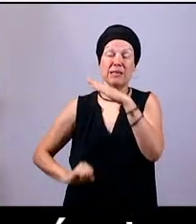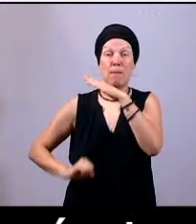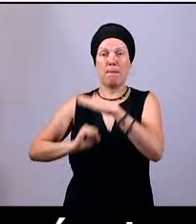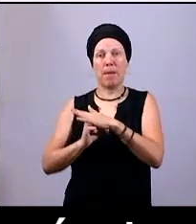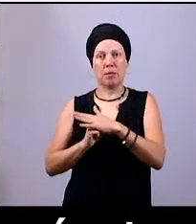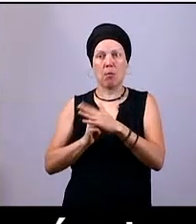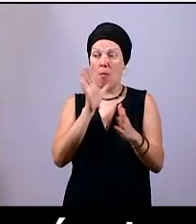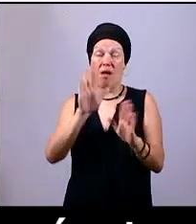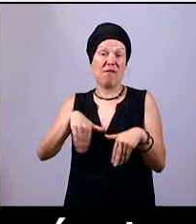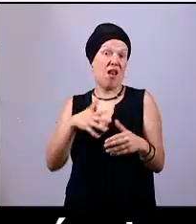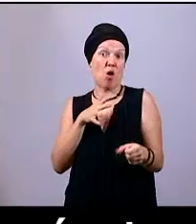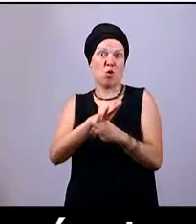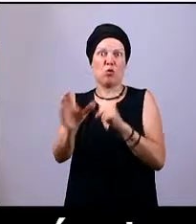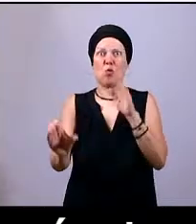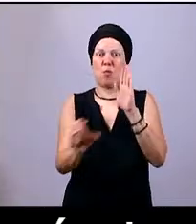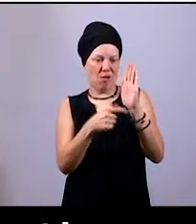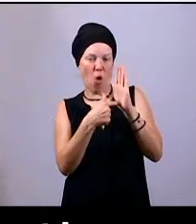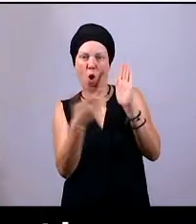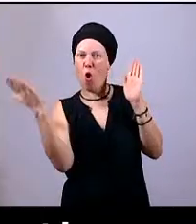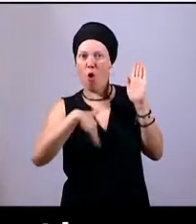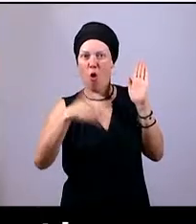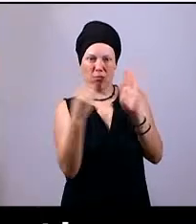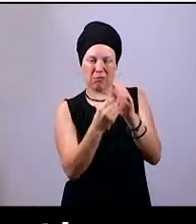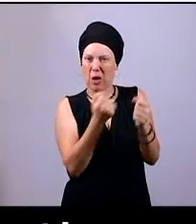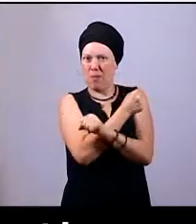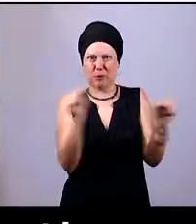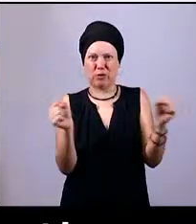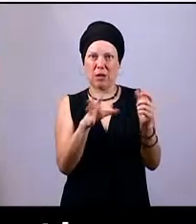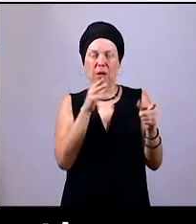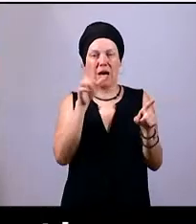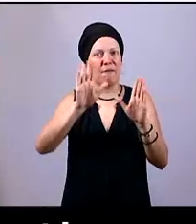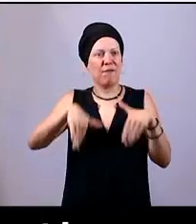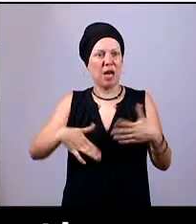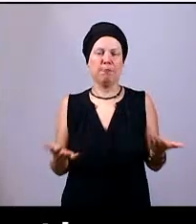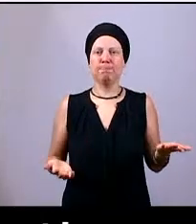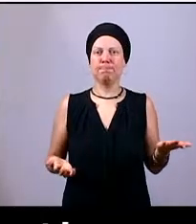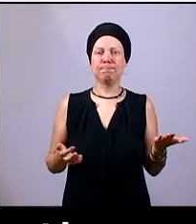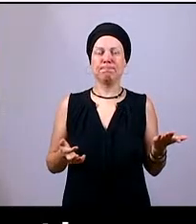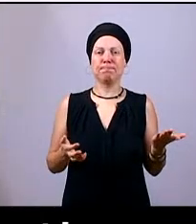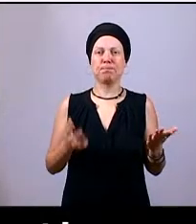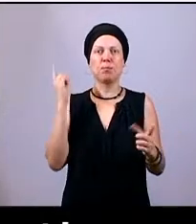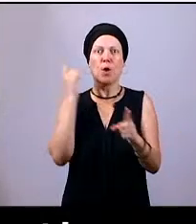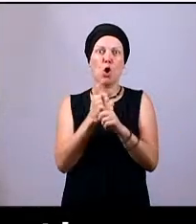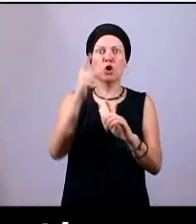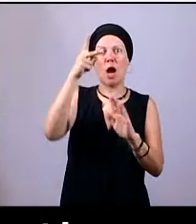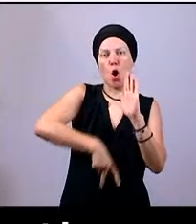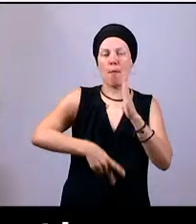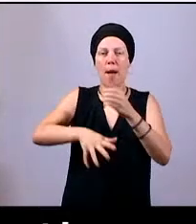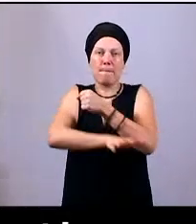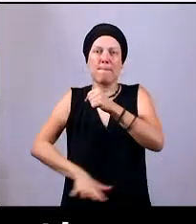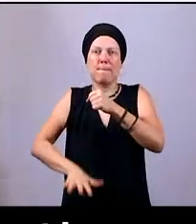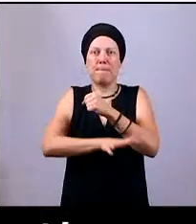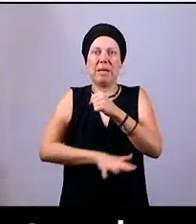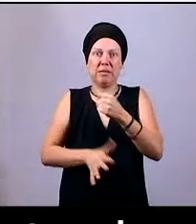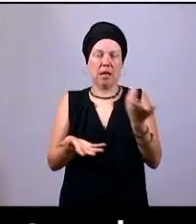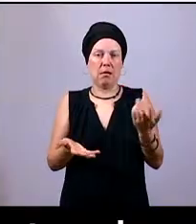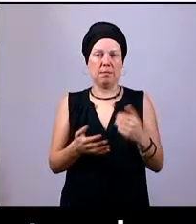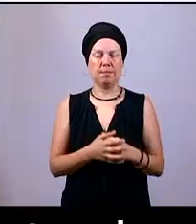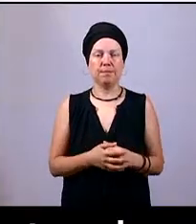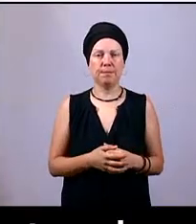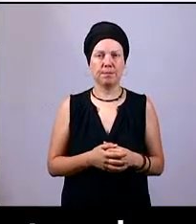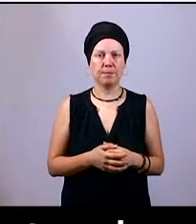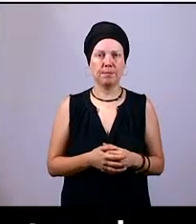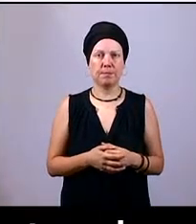tiene cobertura constitucional ni legal, que atenta y que quiebra contra las normas esenciales del bloque de